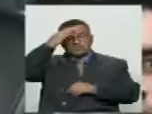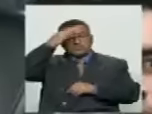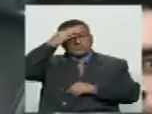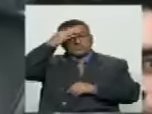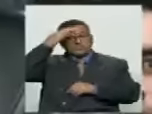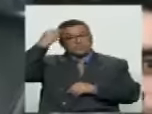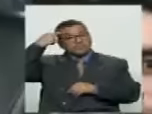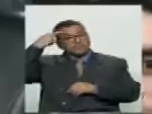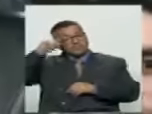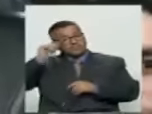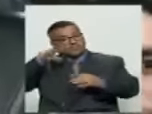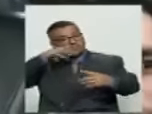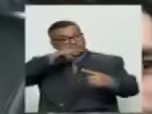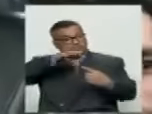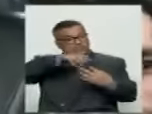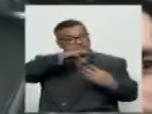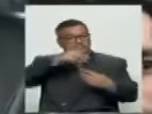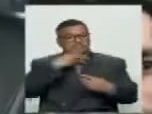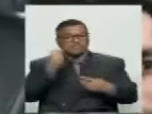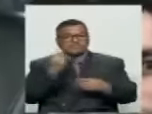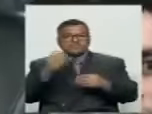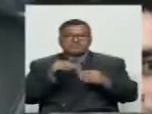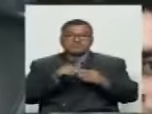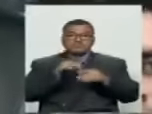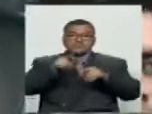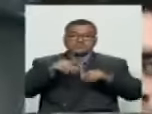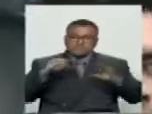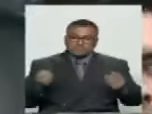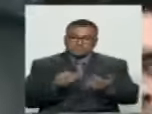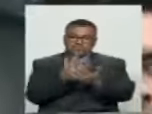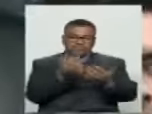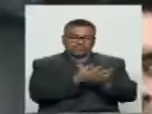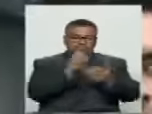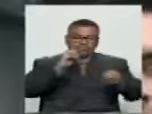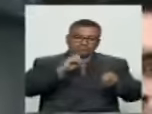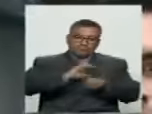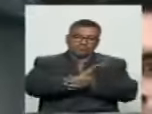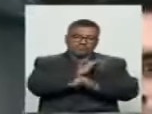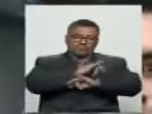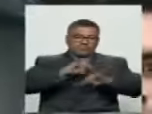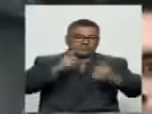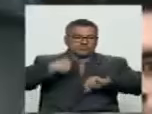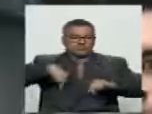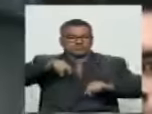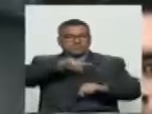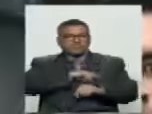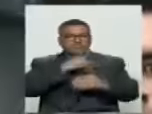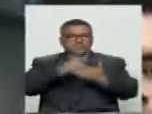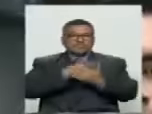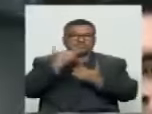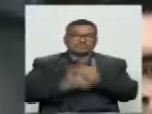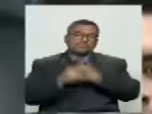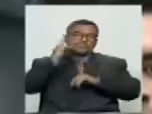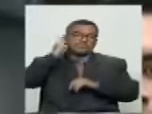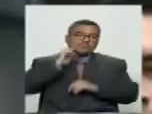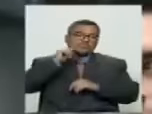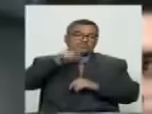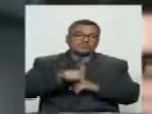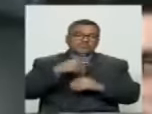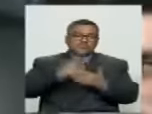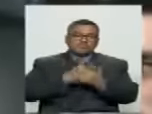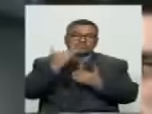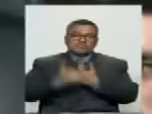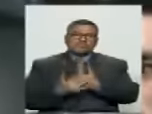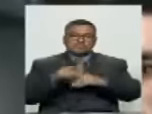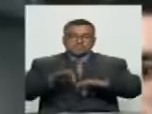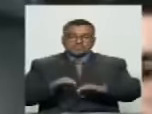pretendido manipular a un grupo de jóvenes para incendiar, para destruir, nosotros, el proyecto bolivariano, el proyecto de